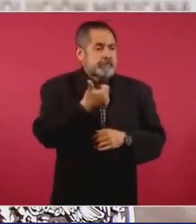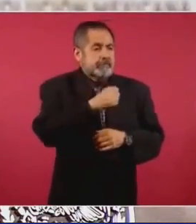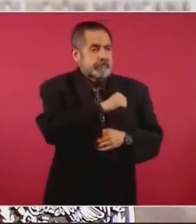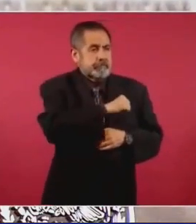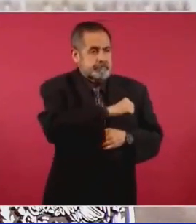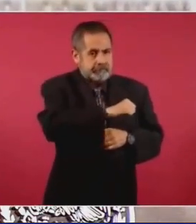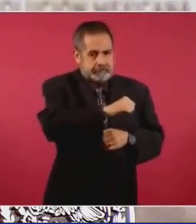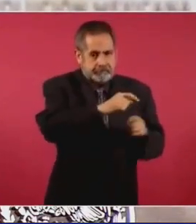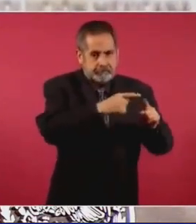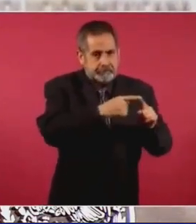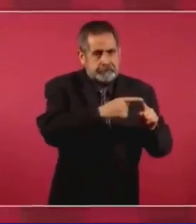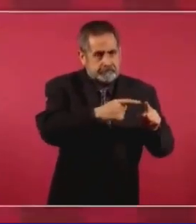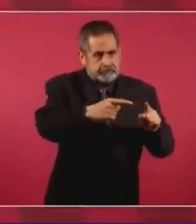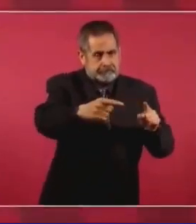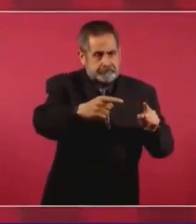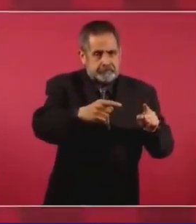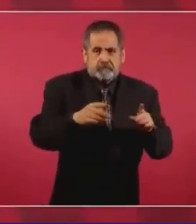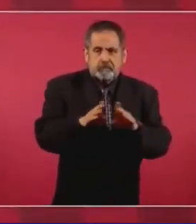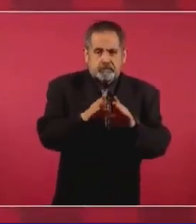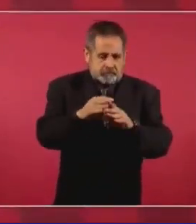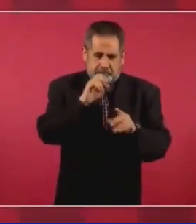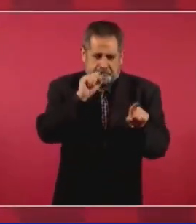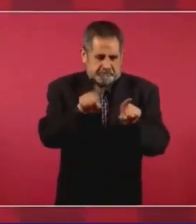de todo el periodo.